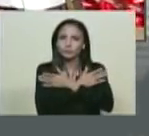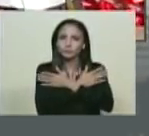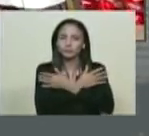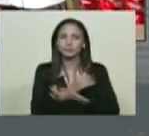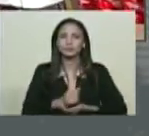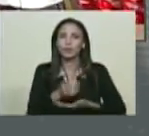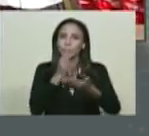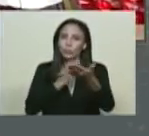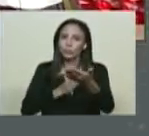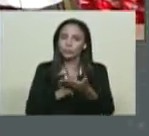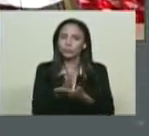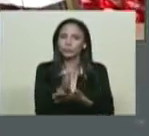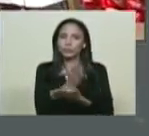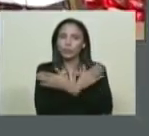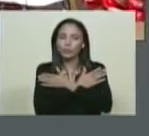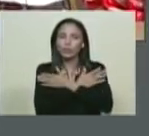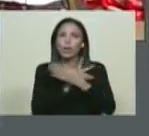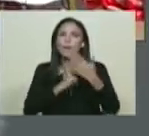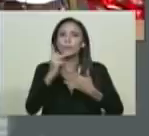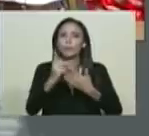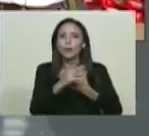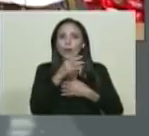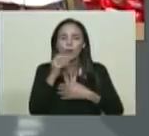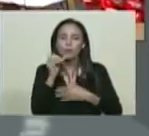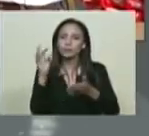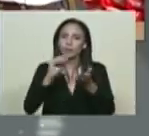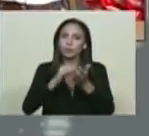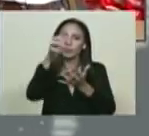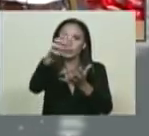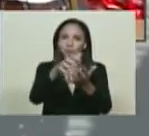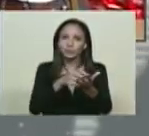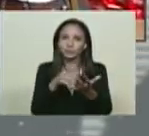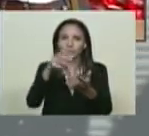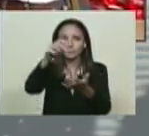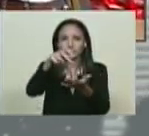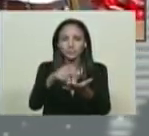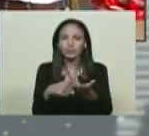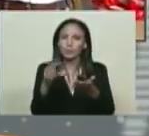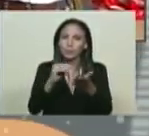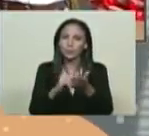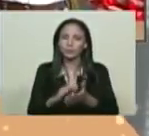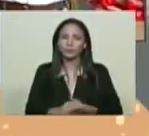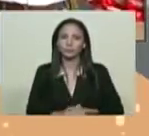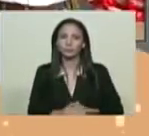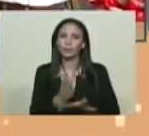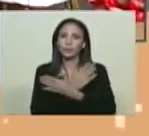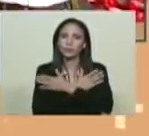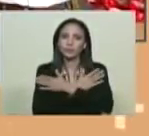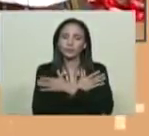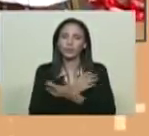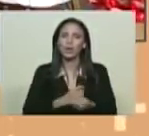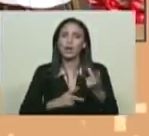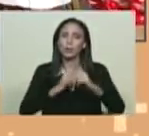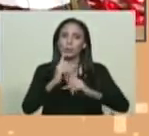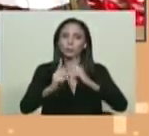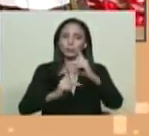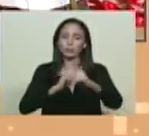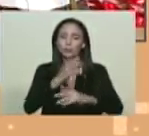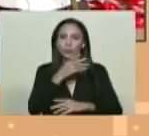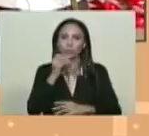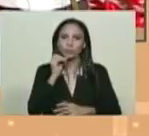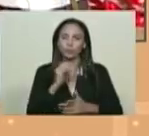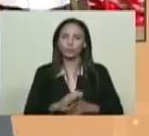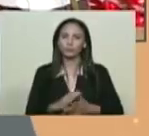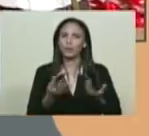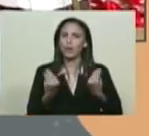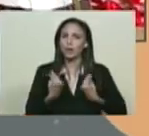Sigan ustedes, bueno, el plan Chamba Juvenil de Vuelta al Campo, ¿se dan cuenta? Vuelta al campo, a producir, a